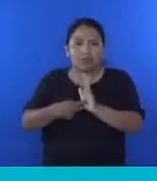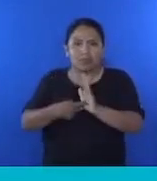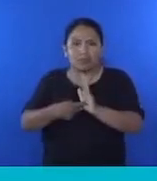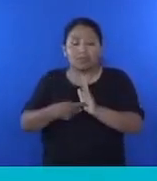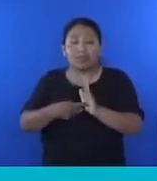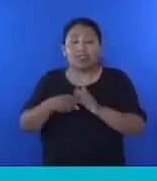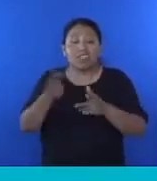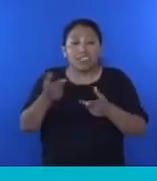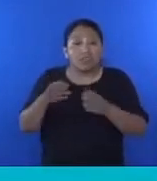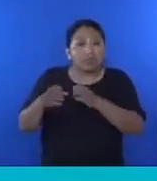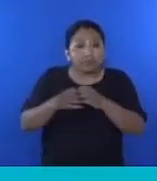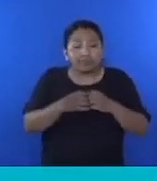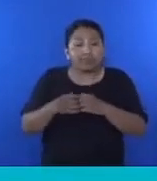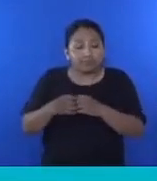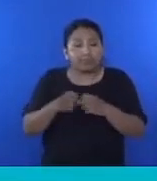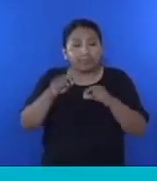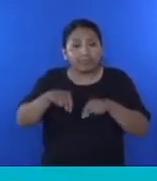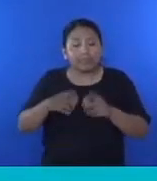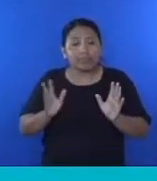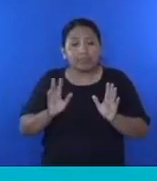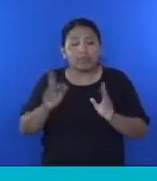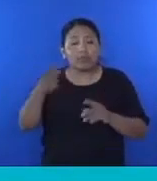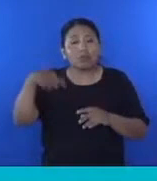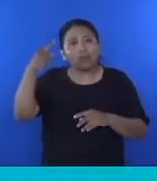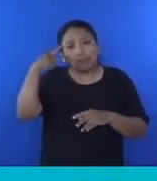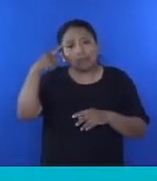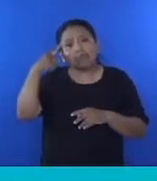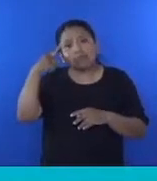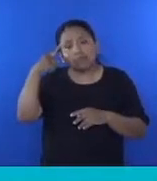en esta sesión, por lo que nosotros creemos,